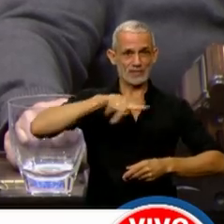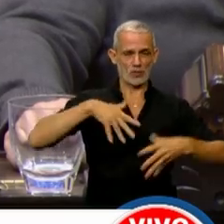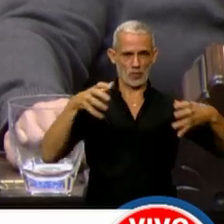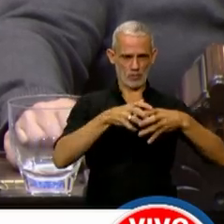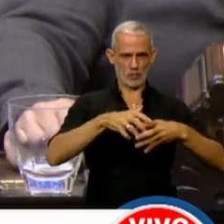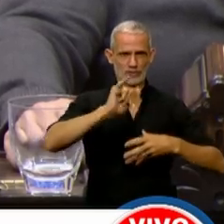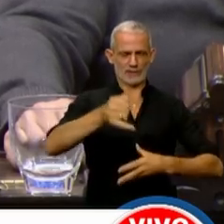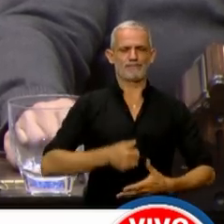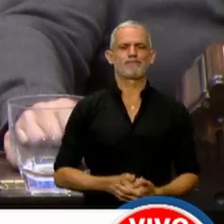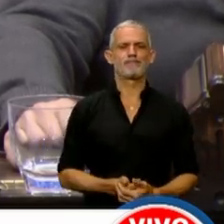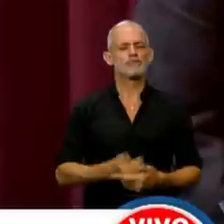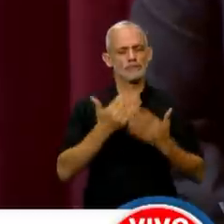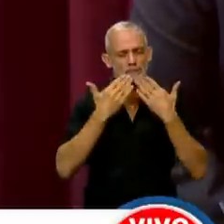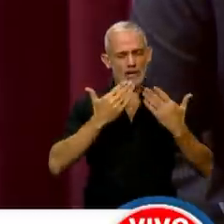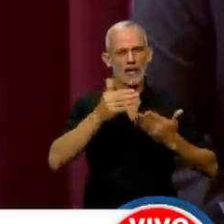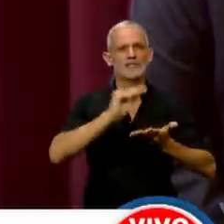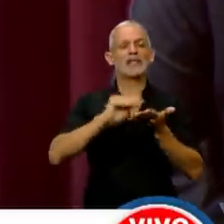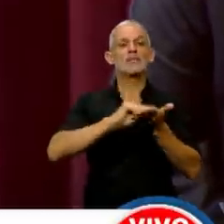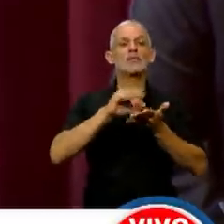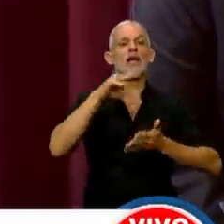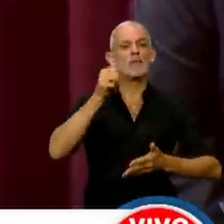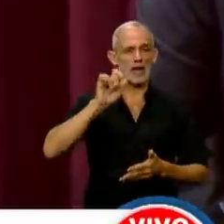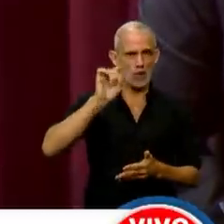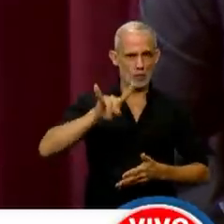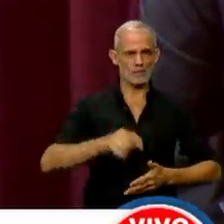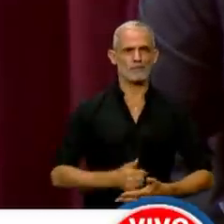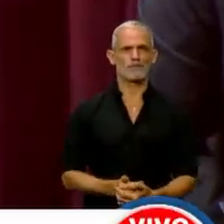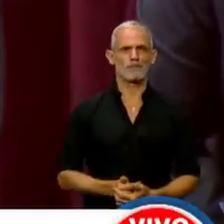bancada gracias diputada